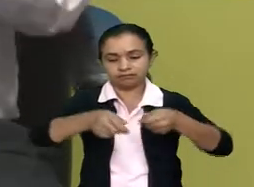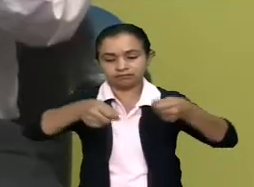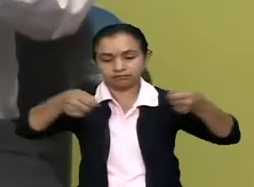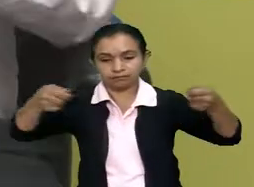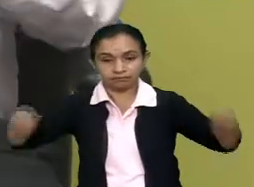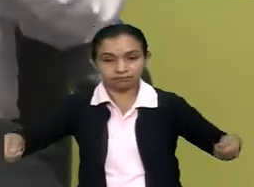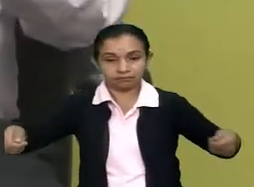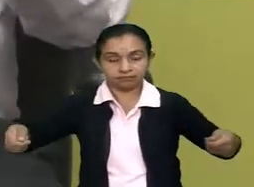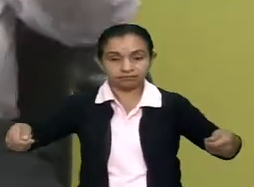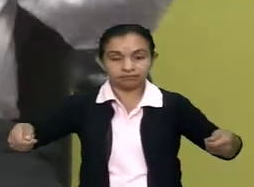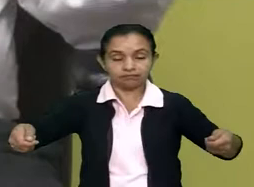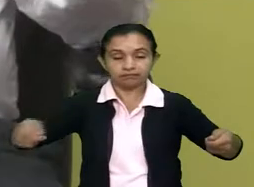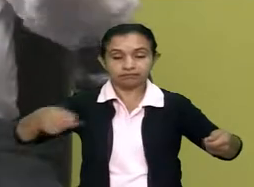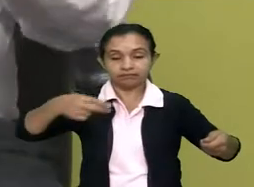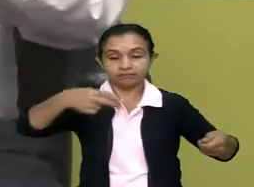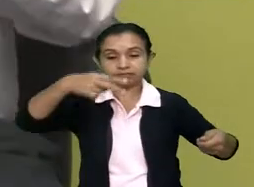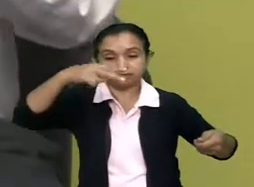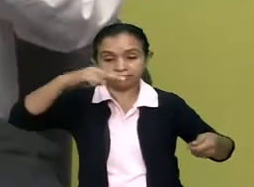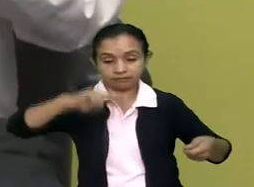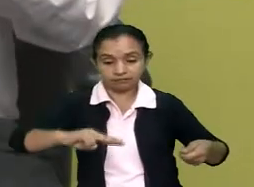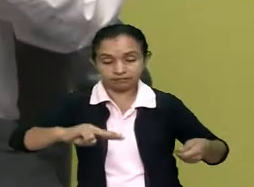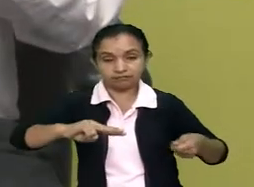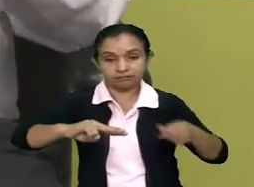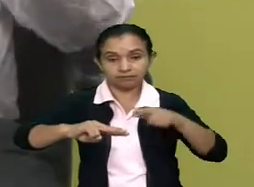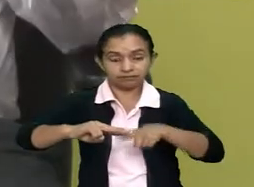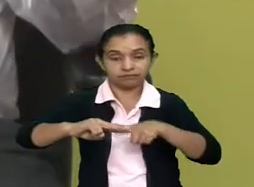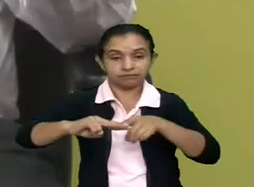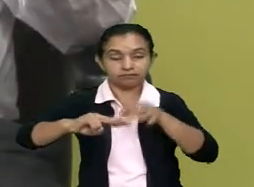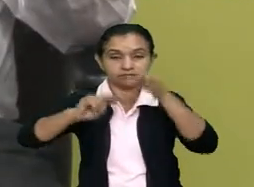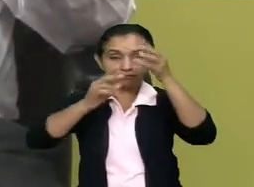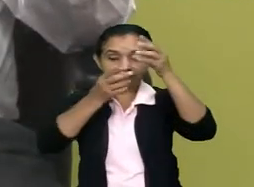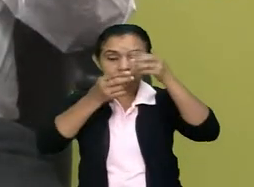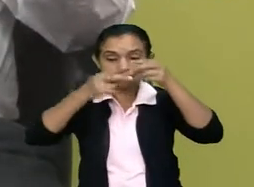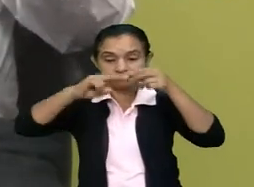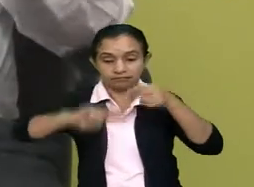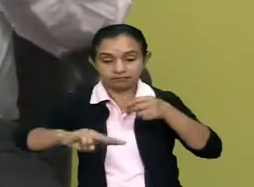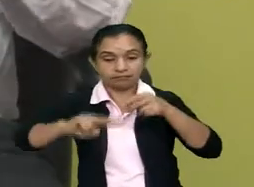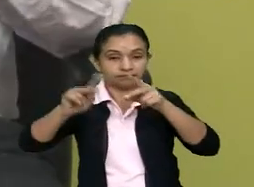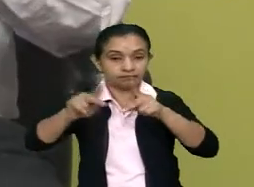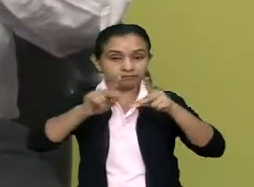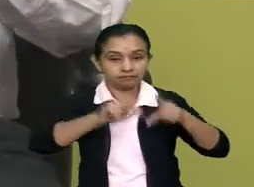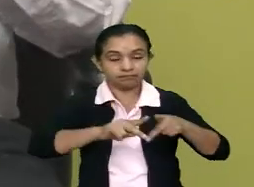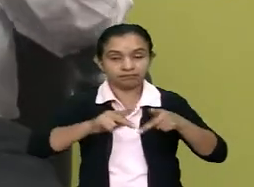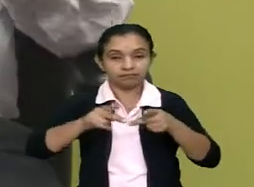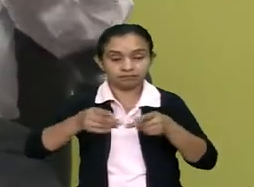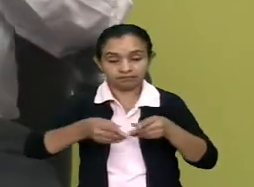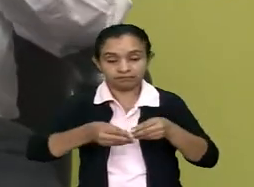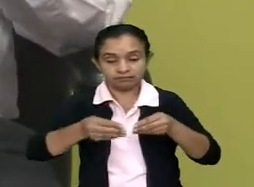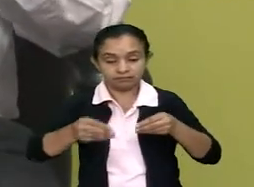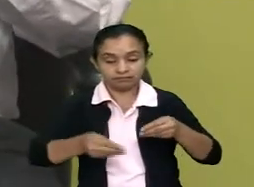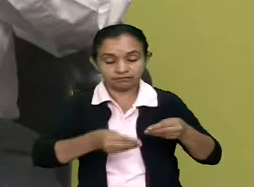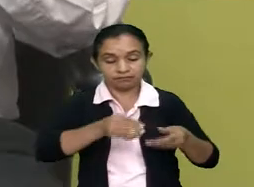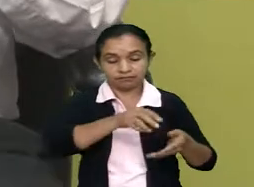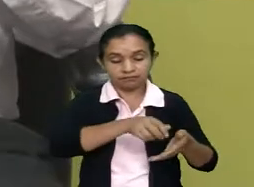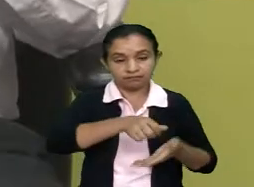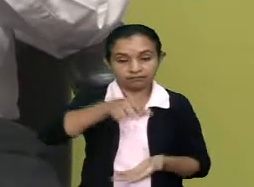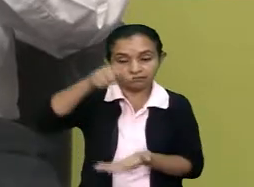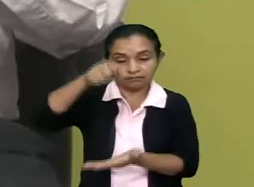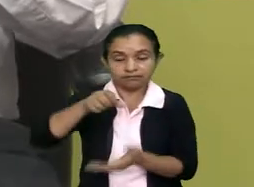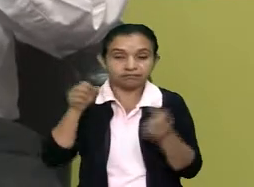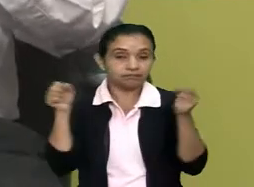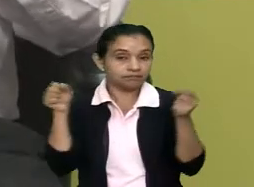llegamos al sitio y ahí nos instalábamos instalamos las camillas instalamos las ponemos los termos y